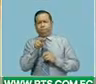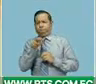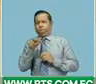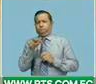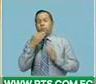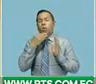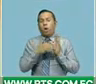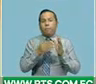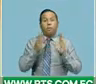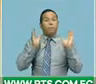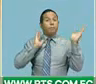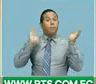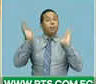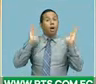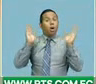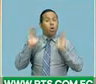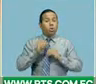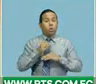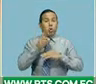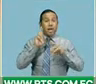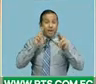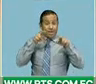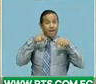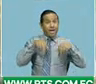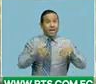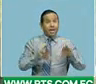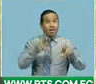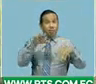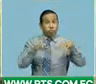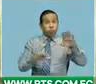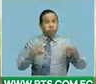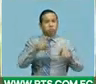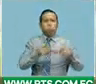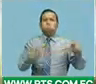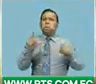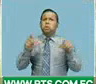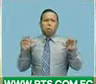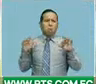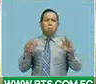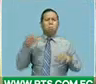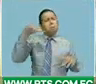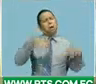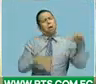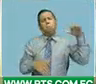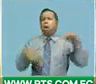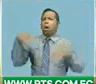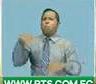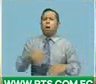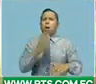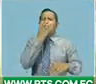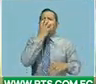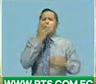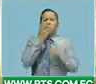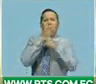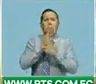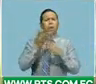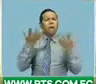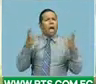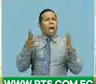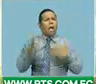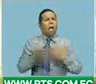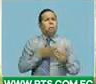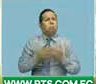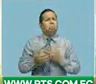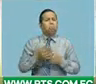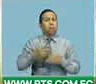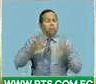esto es Babahoyo. La gente se baña en las riberas de los ríos sin ningún tipo de reparo. La aglomeración es evidente. El virus ya no es impedimento para quienes confiados